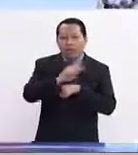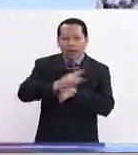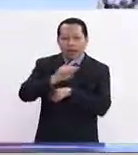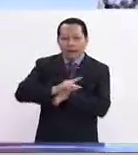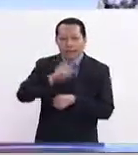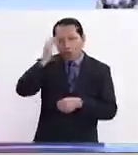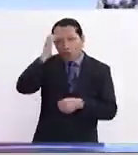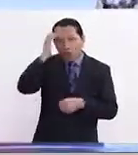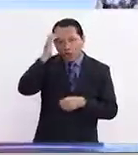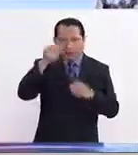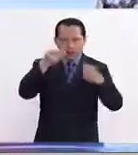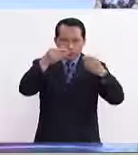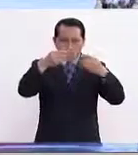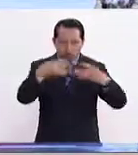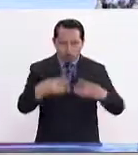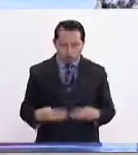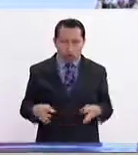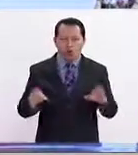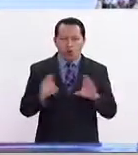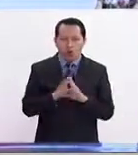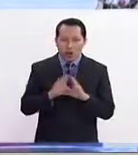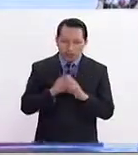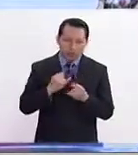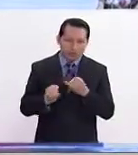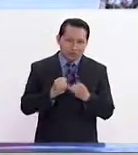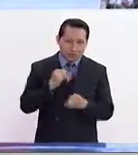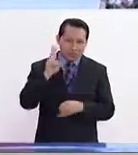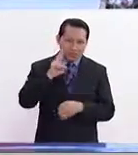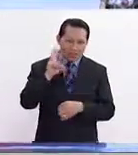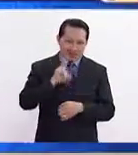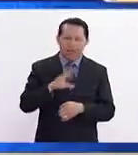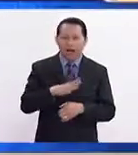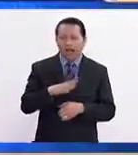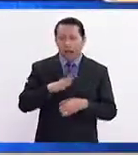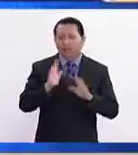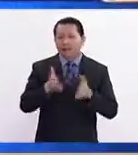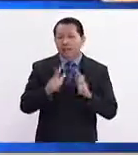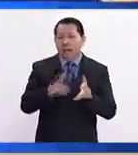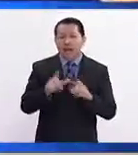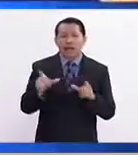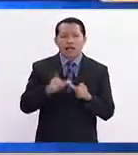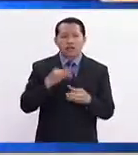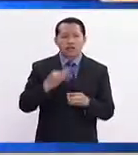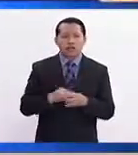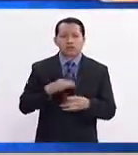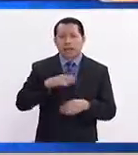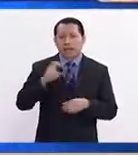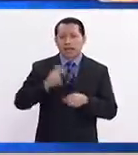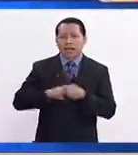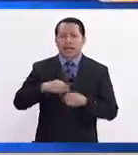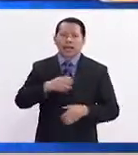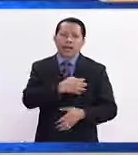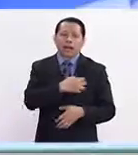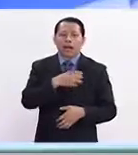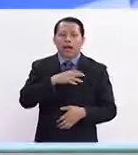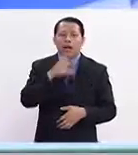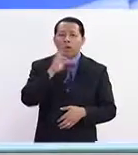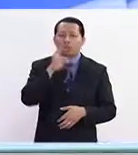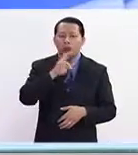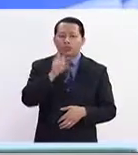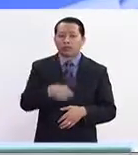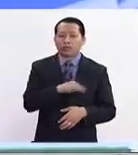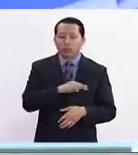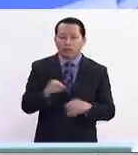conociendo su destino, echarán suerte. Los bombos ya están listos en el Palacio del Kremlin, en la capital rusa, los cuales fueron divididos